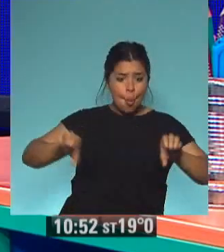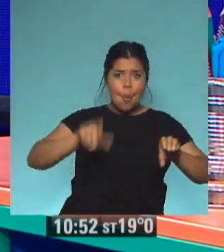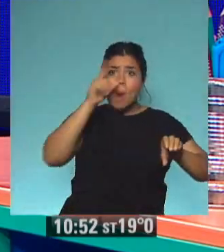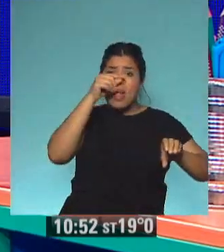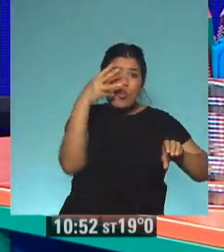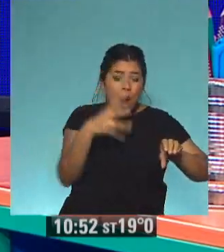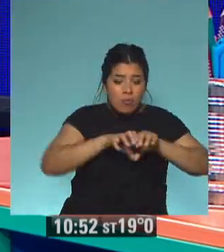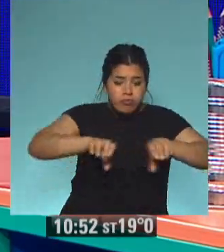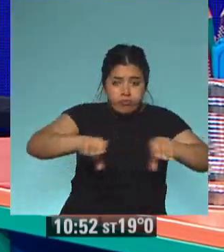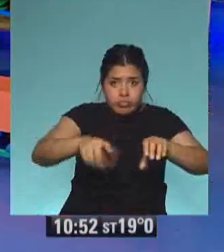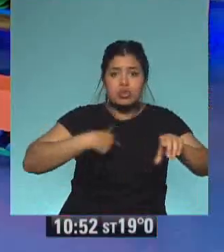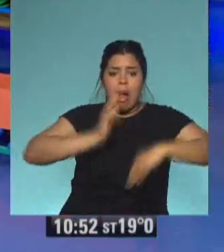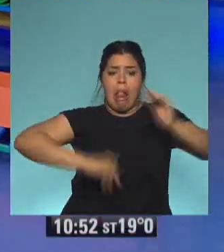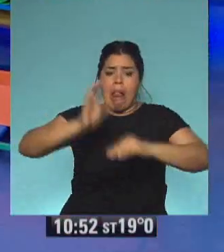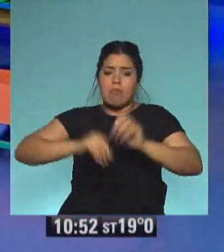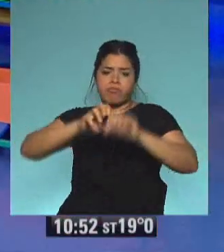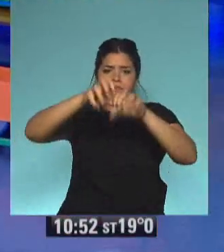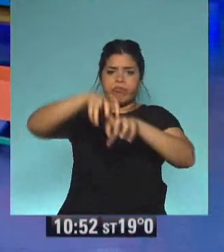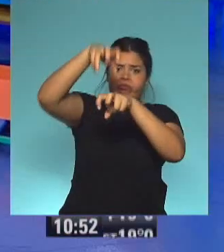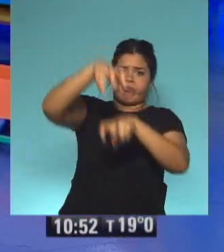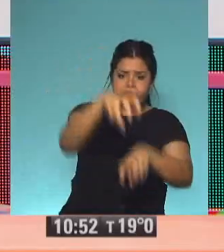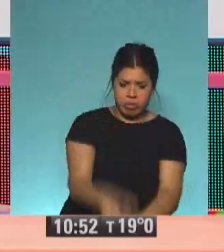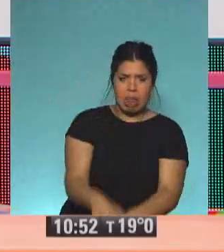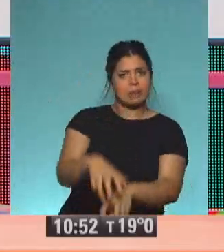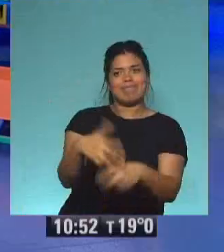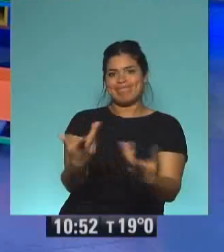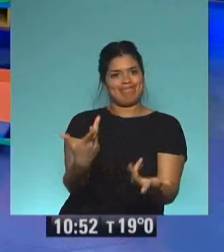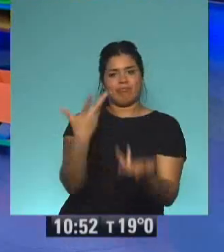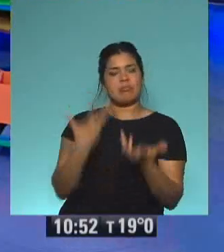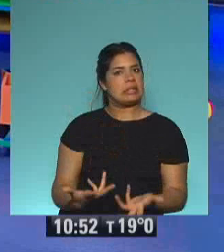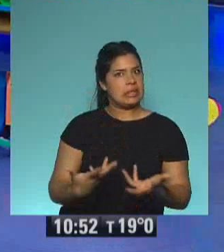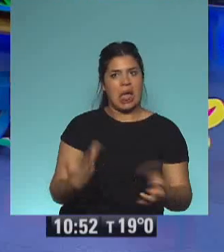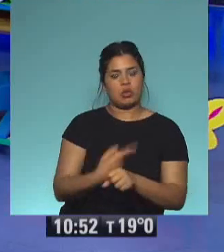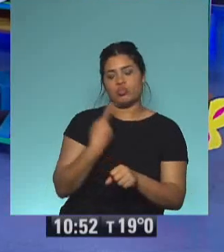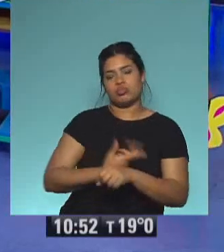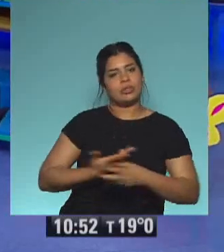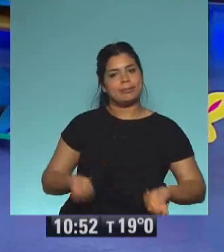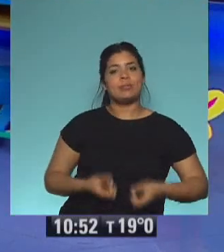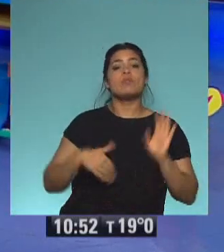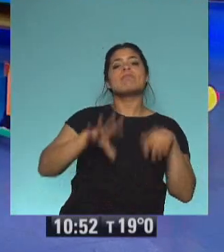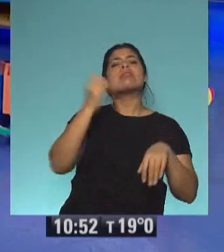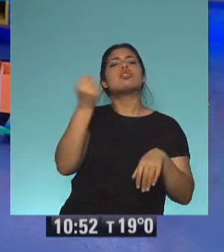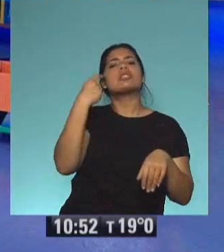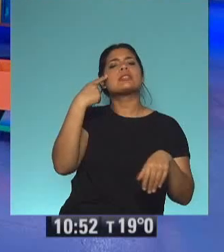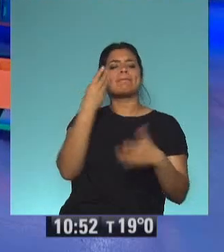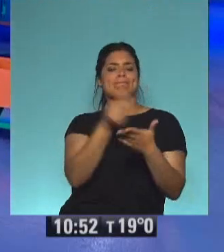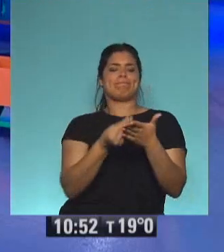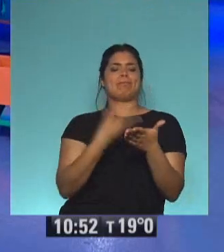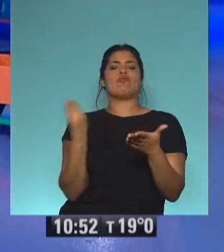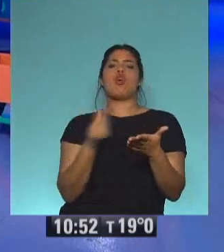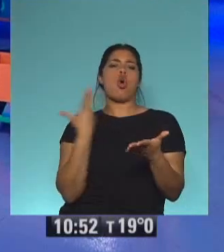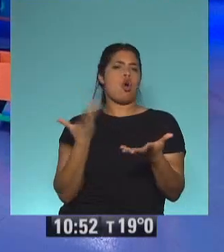por delante y el piloto iba, ¡no! Sí, se daba mucho la... Pero bueno, lo importante es el diseño. Se daba mucho la palmera en su época.